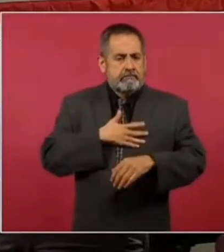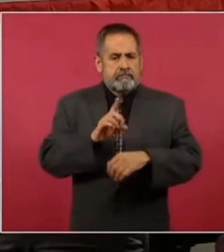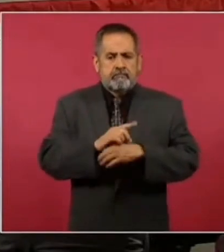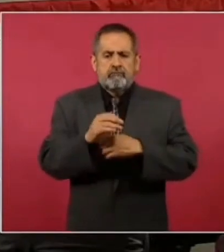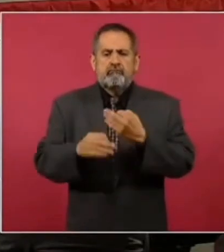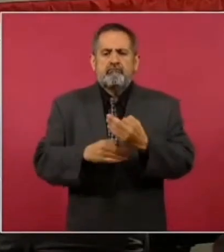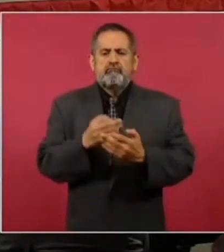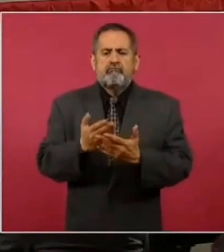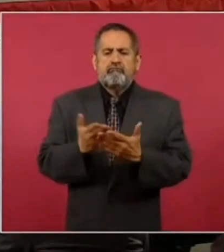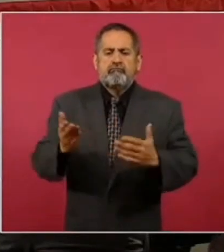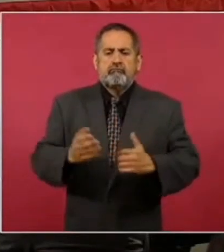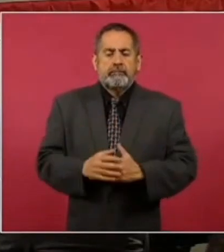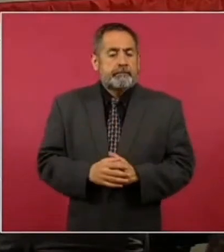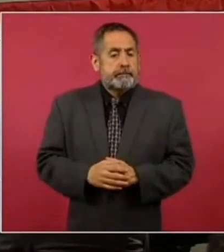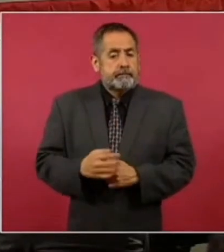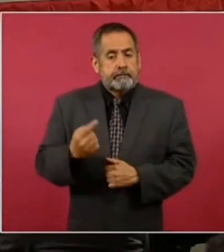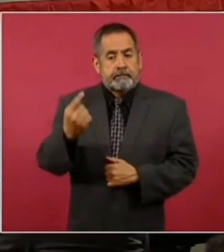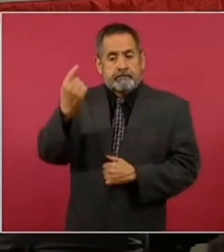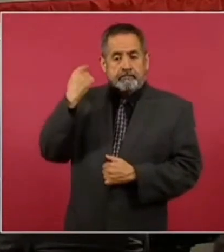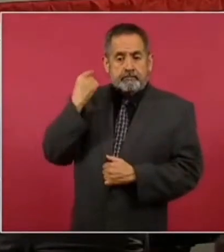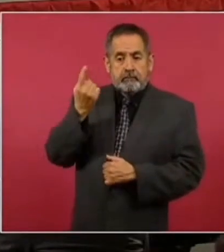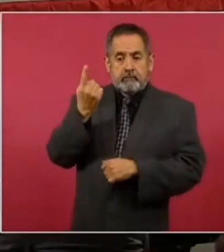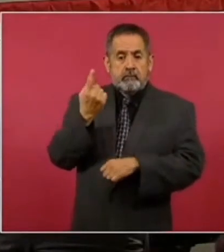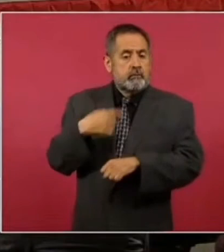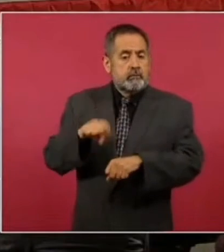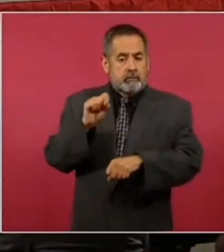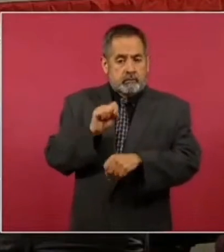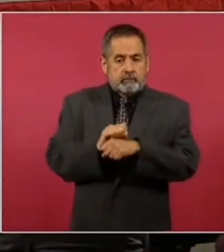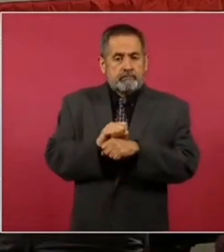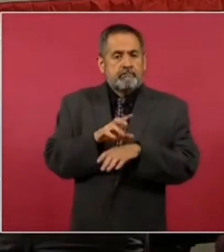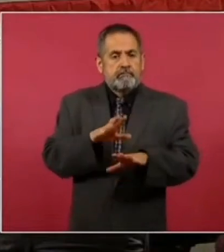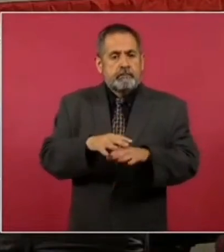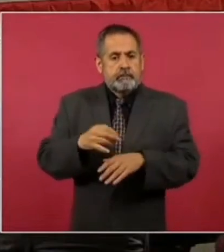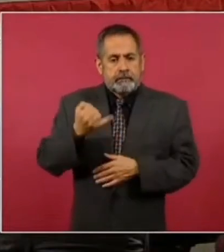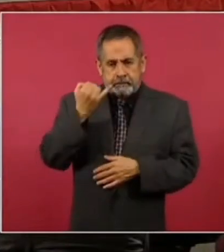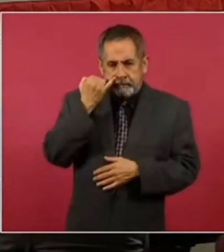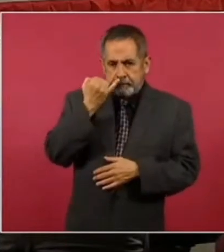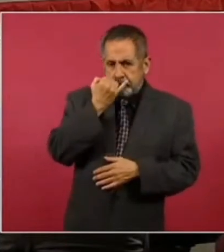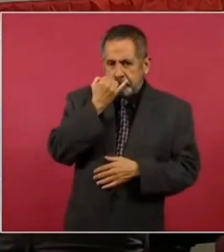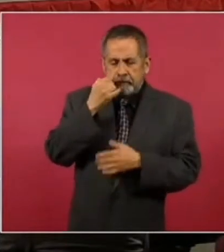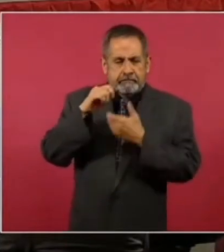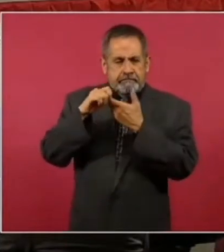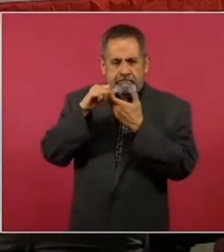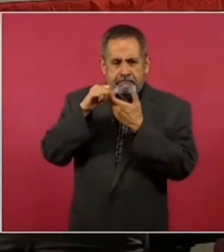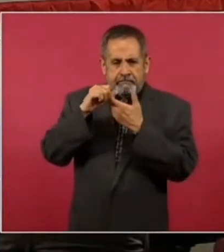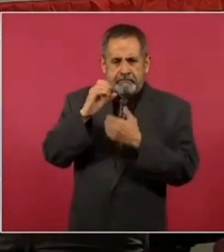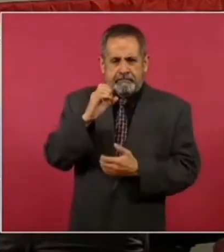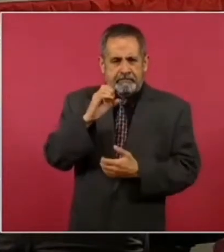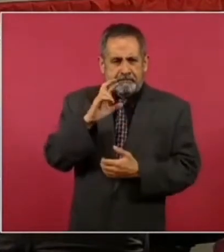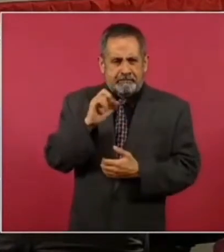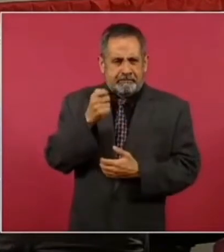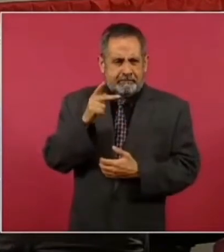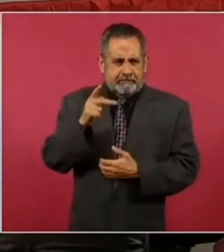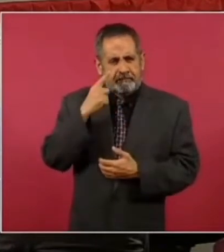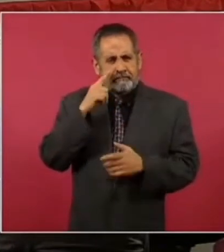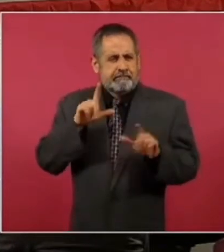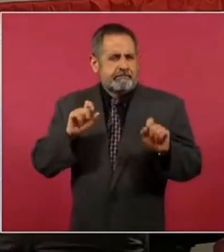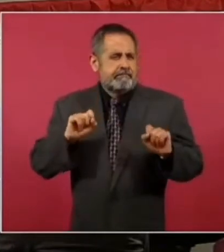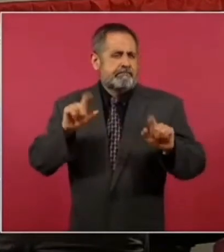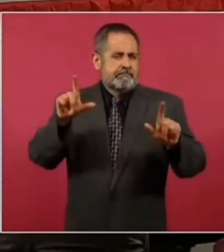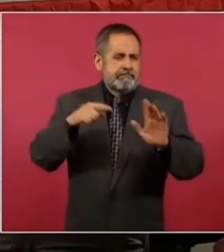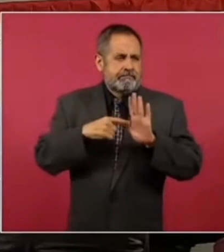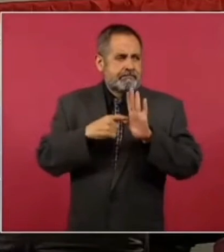todas y todos. La semana pasada hablamos de cocaína y de crack y pusimos varias imágenes